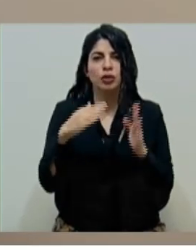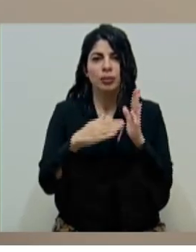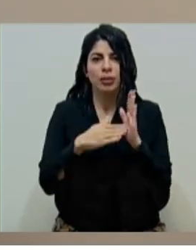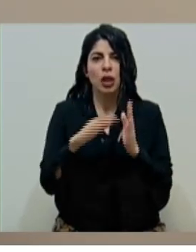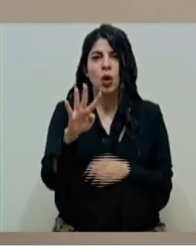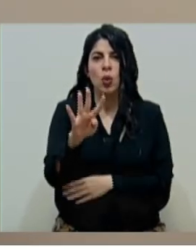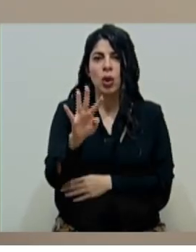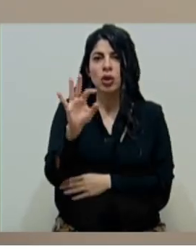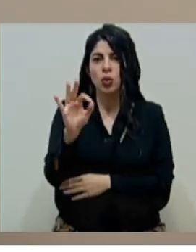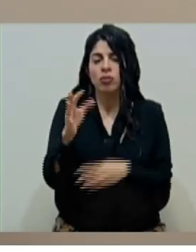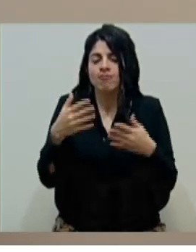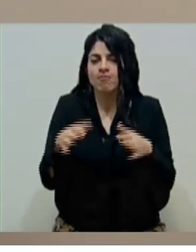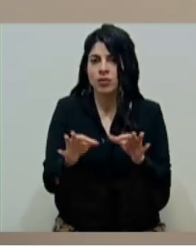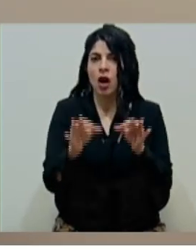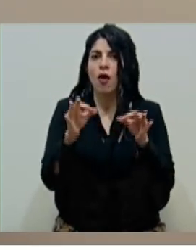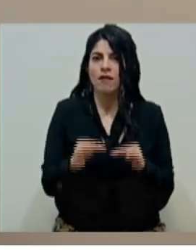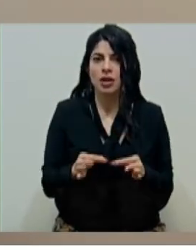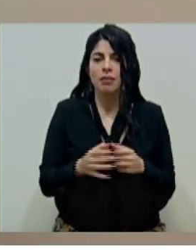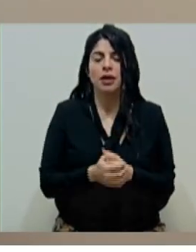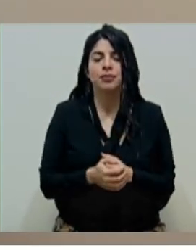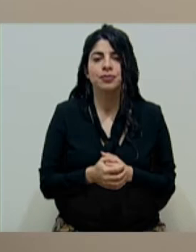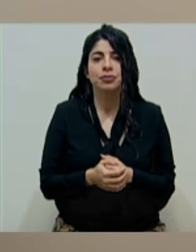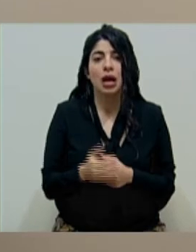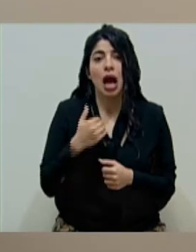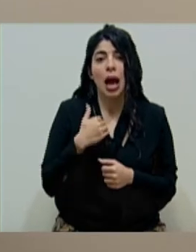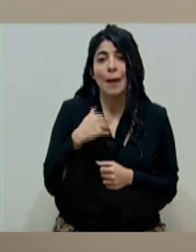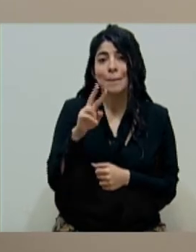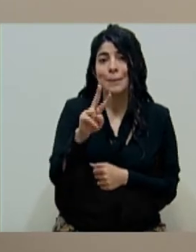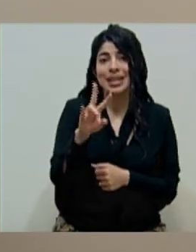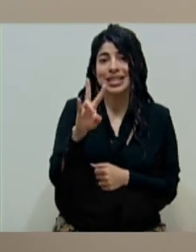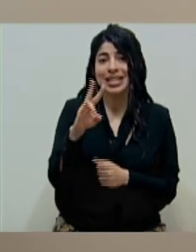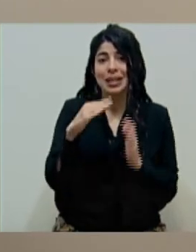72.049 casos confirmados. Se contabilizan